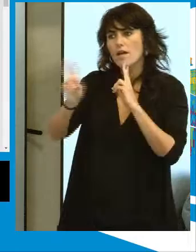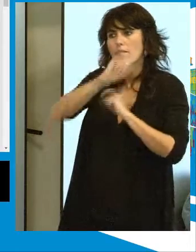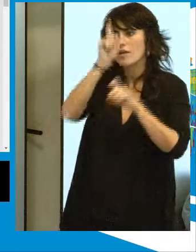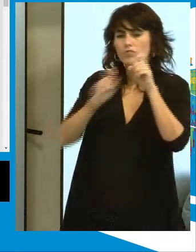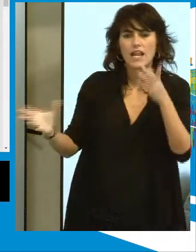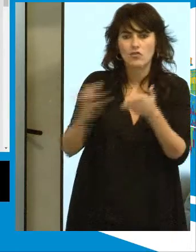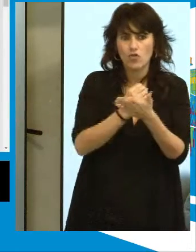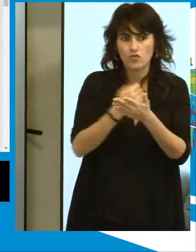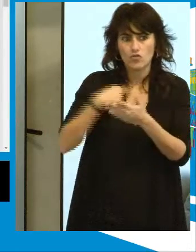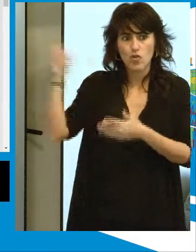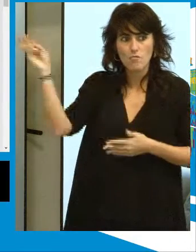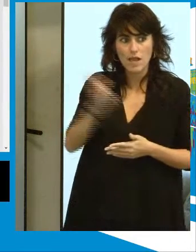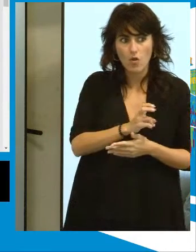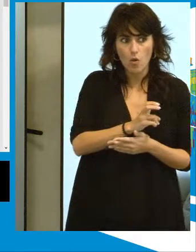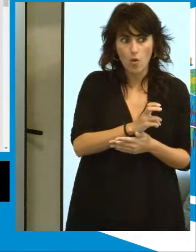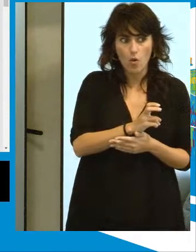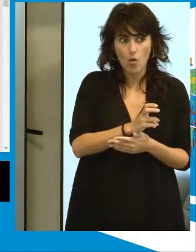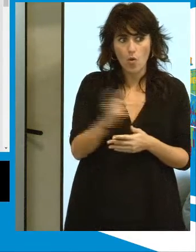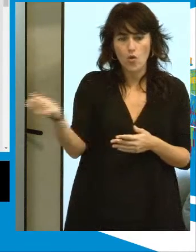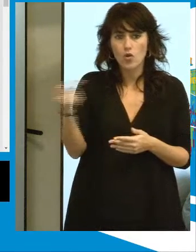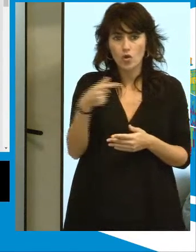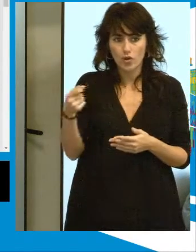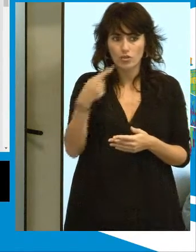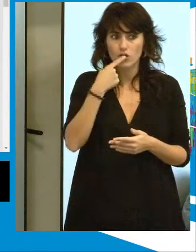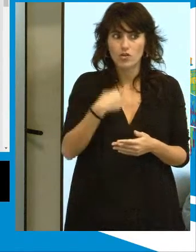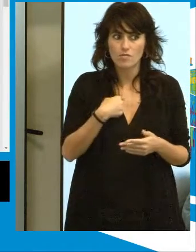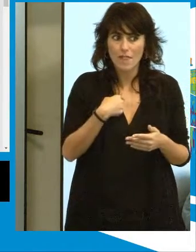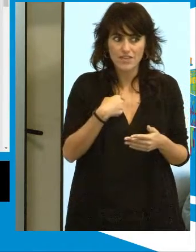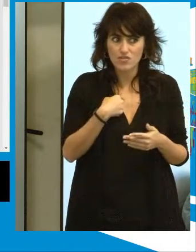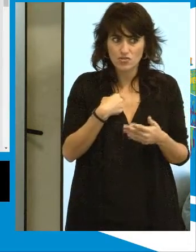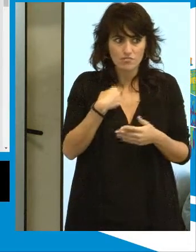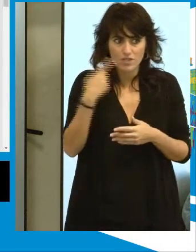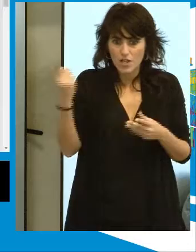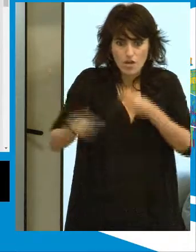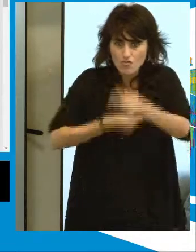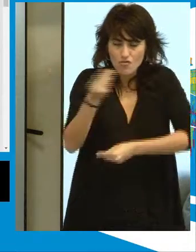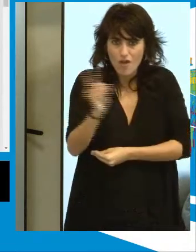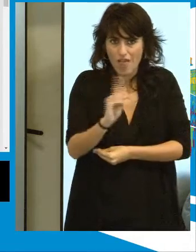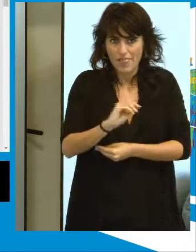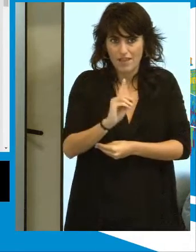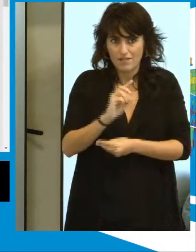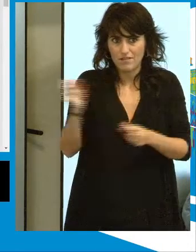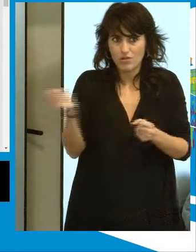es, vengo de correo electrónico y me han dicho que no van a hacer el correo electrónico web porque es